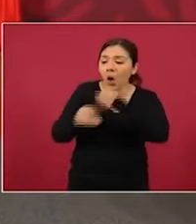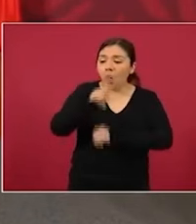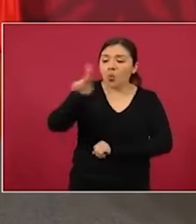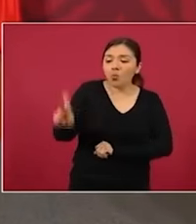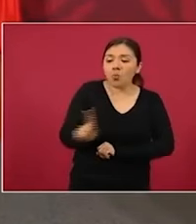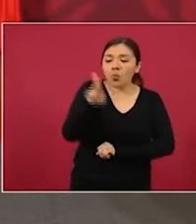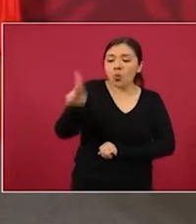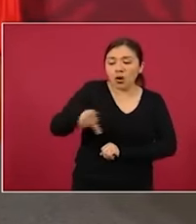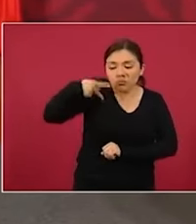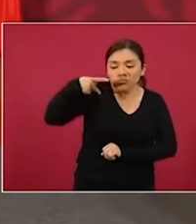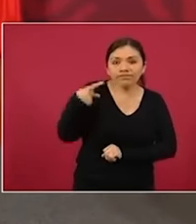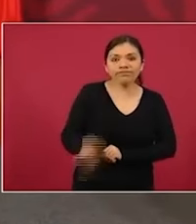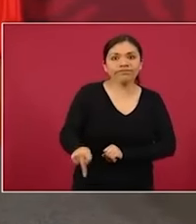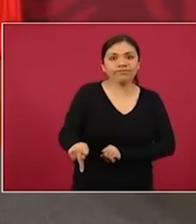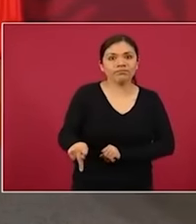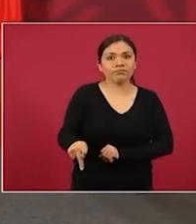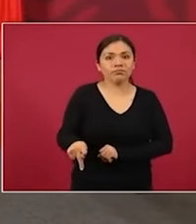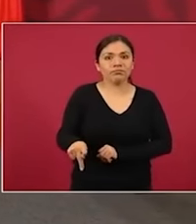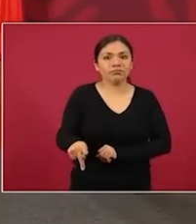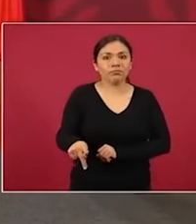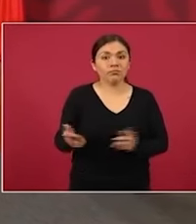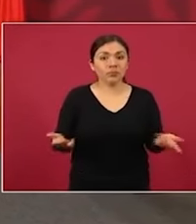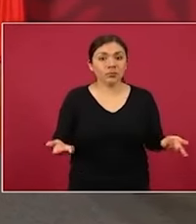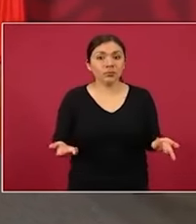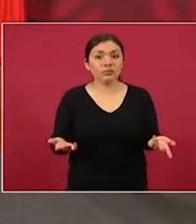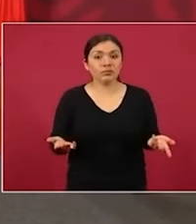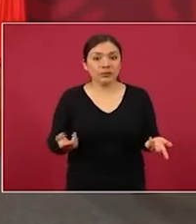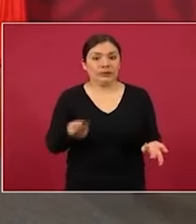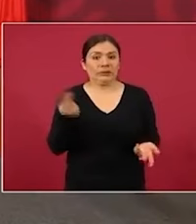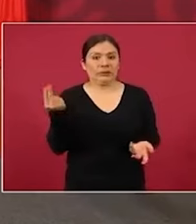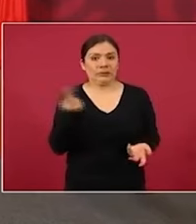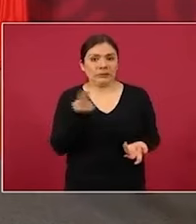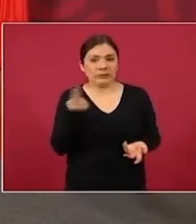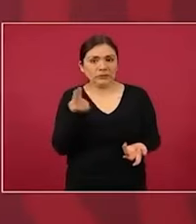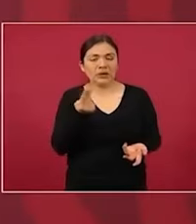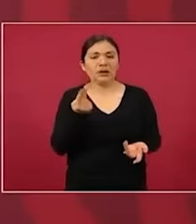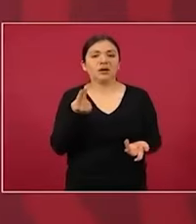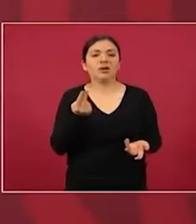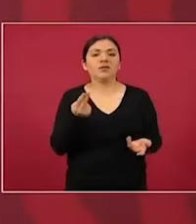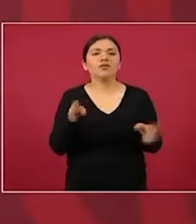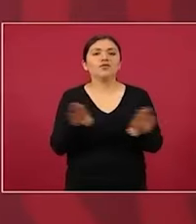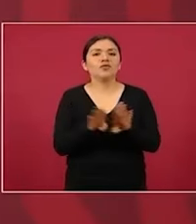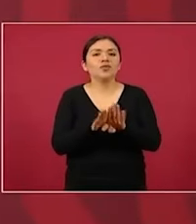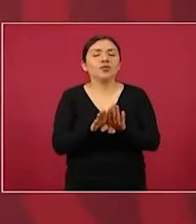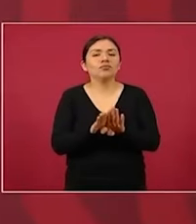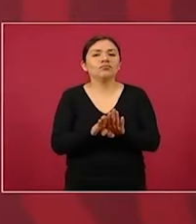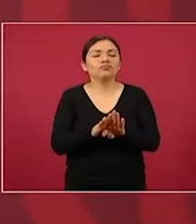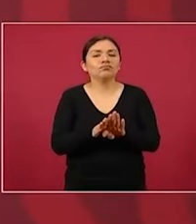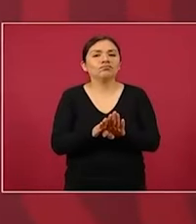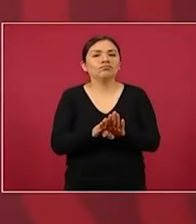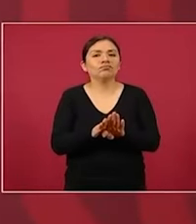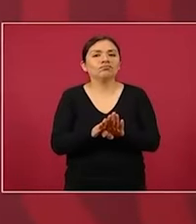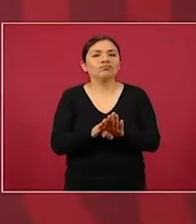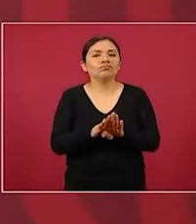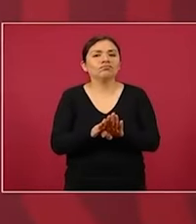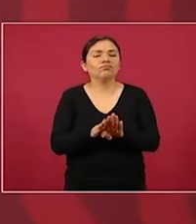ha dado sus primeros pasitos porque la última ley que ha aprobado el presidente el presidente que ha dejado miles de Muertos es